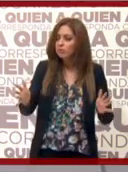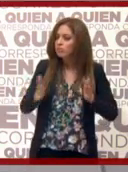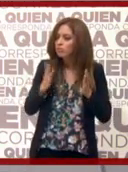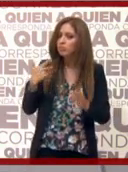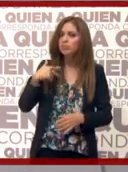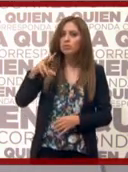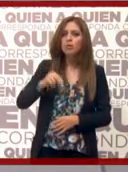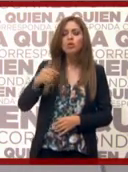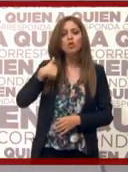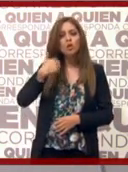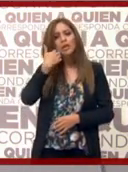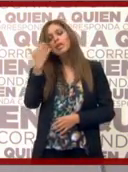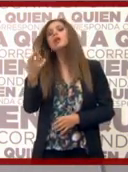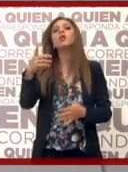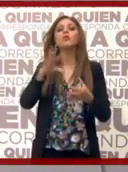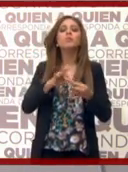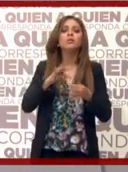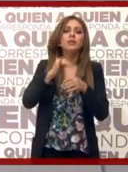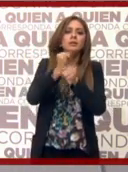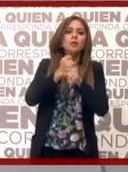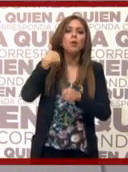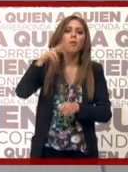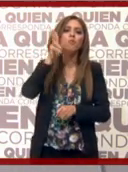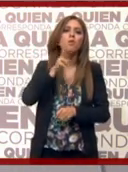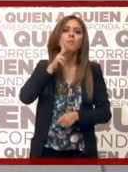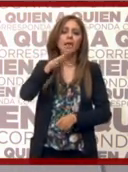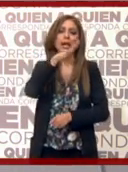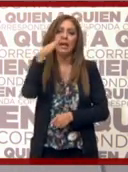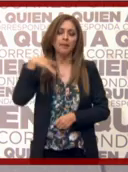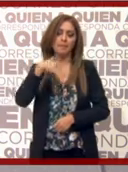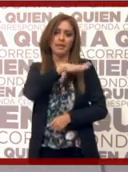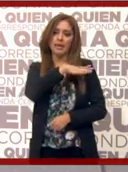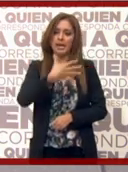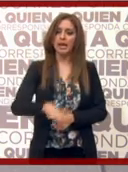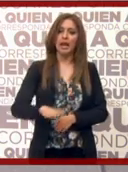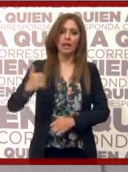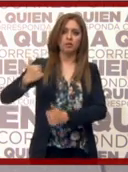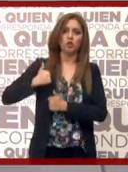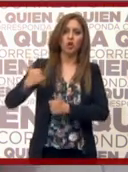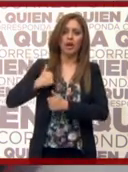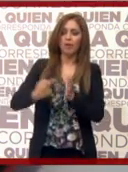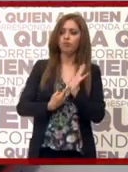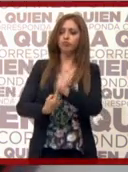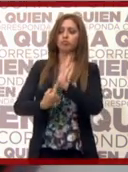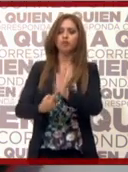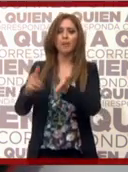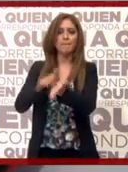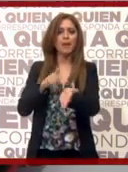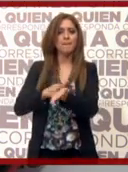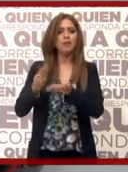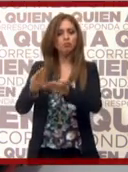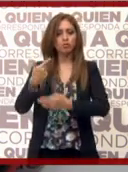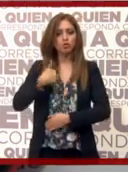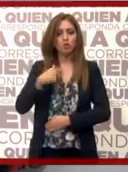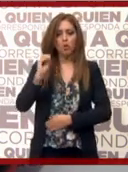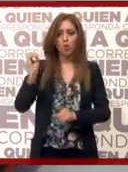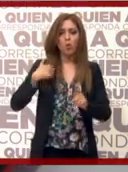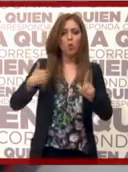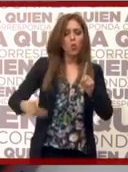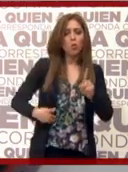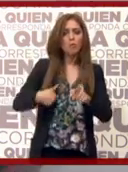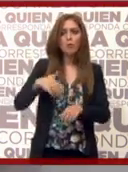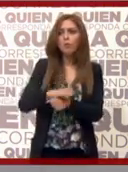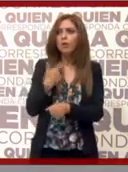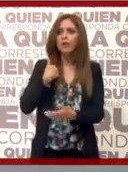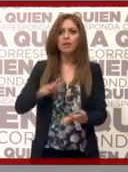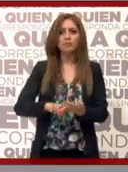Quiero que me tomen en cuenta las pruebas de mi general y mis superiores, porque yo soy inocente, yo no tengo que estar en